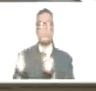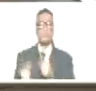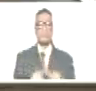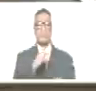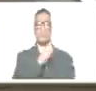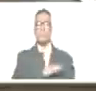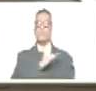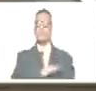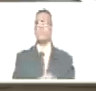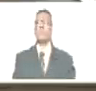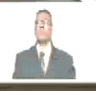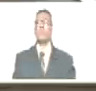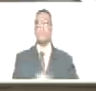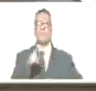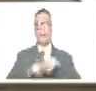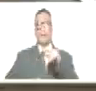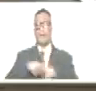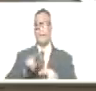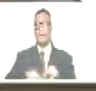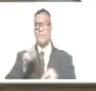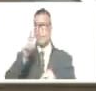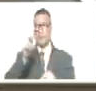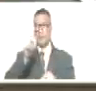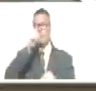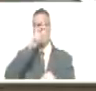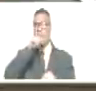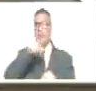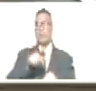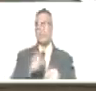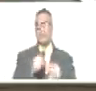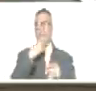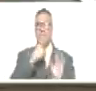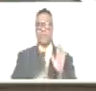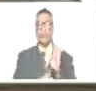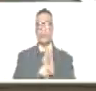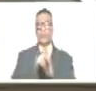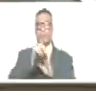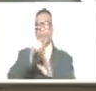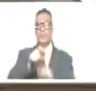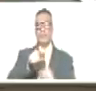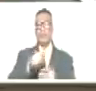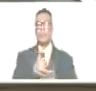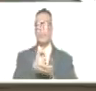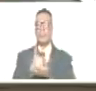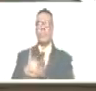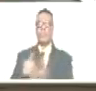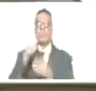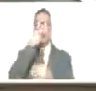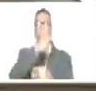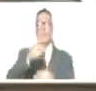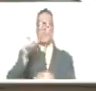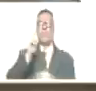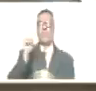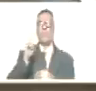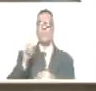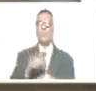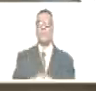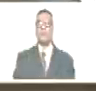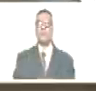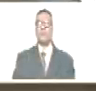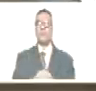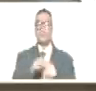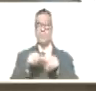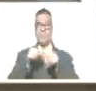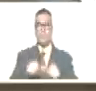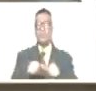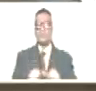para construir una nueva etapa de bienestar y progreso en beneficio de todo el pueblo venezolano, sosteniendo